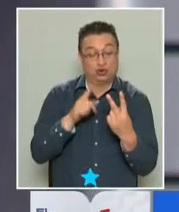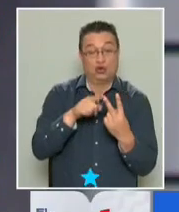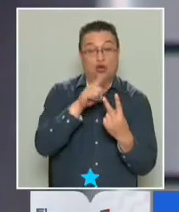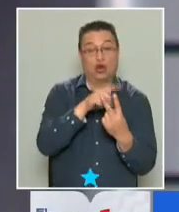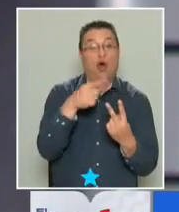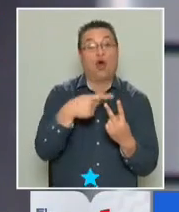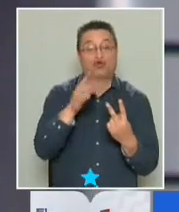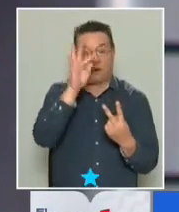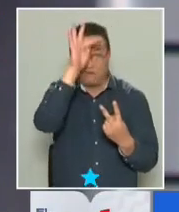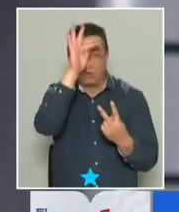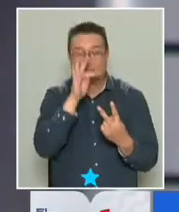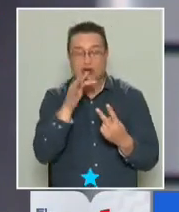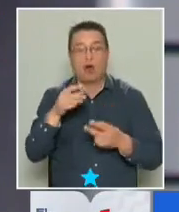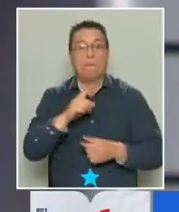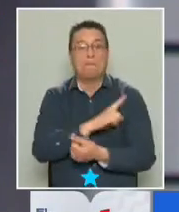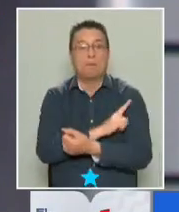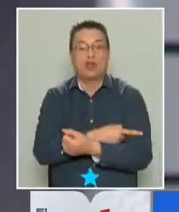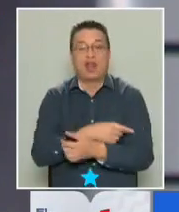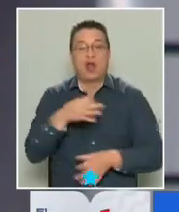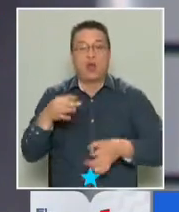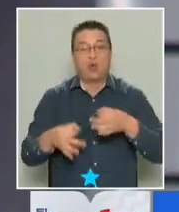funcionarios del poder judicial